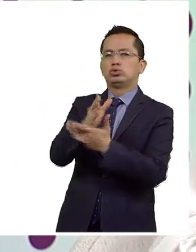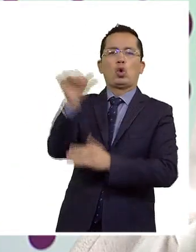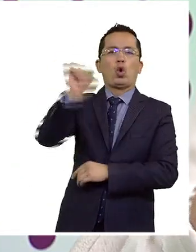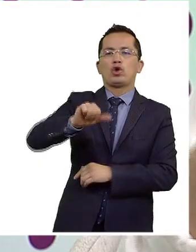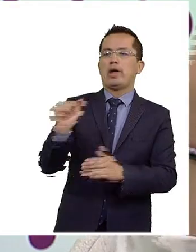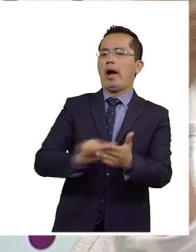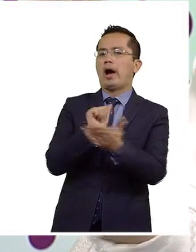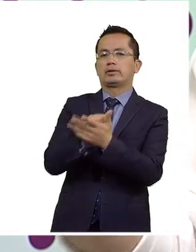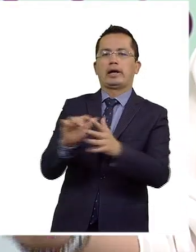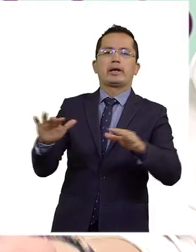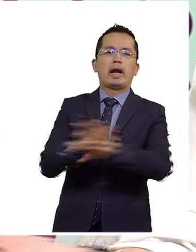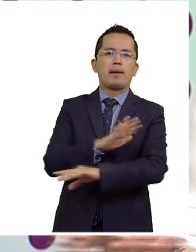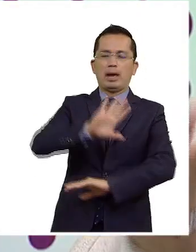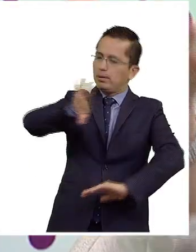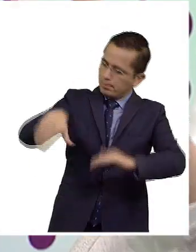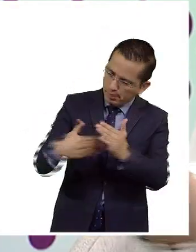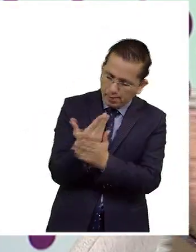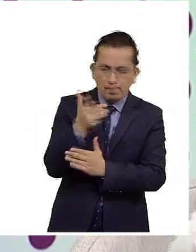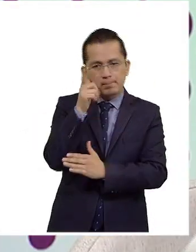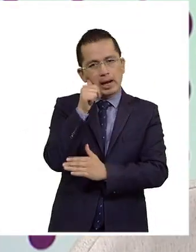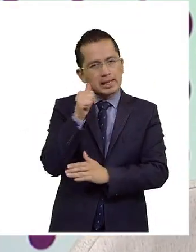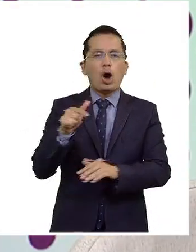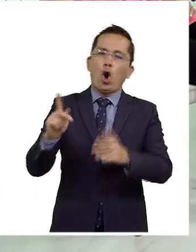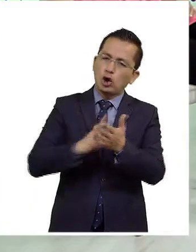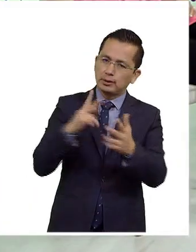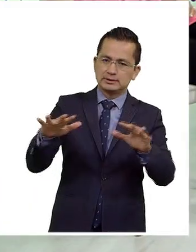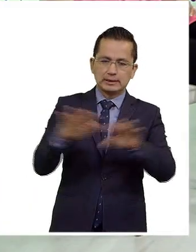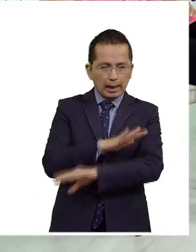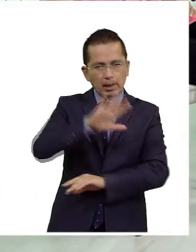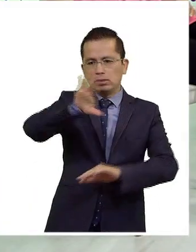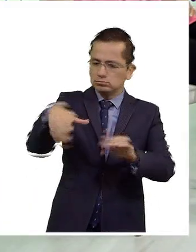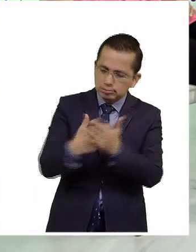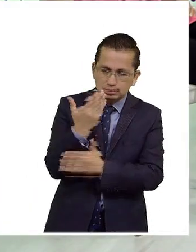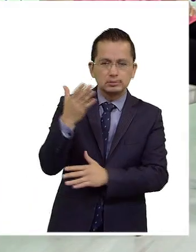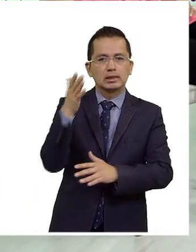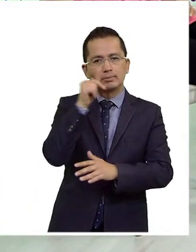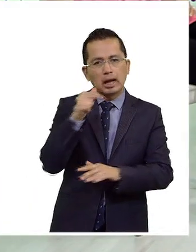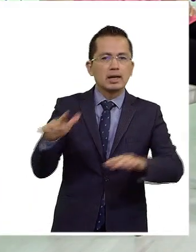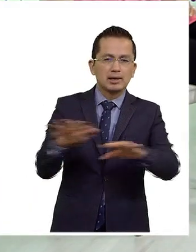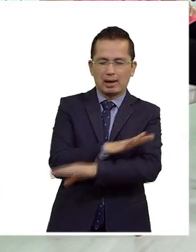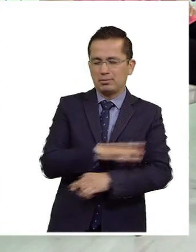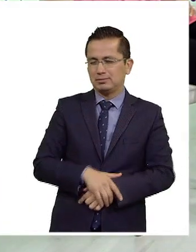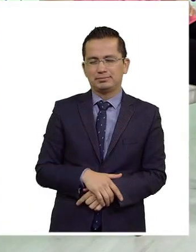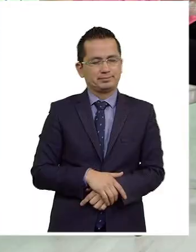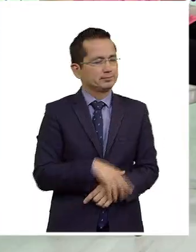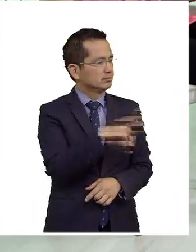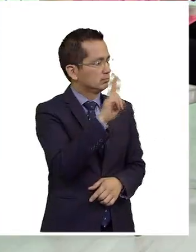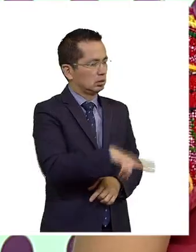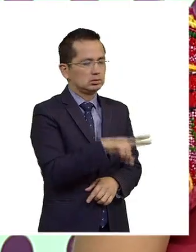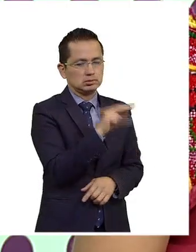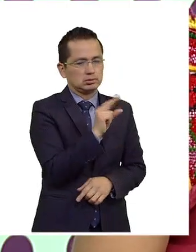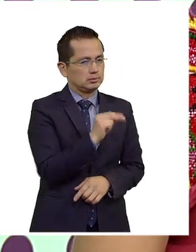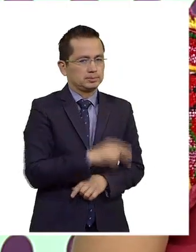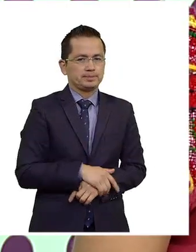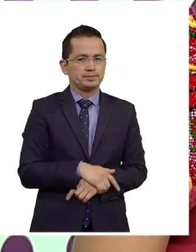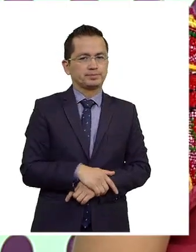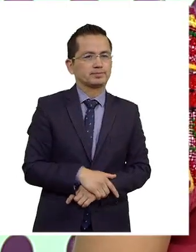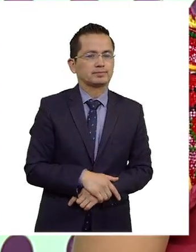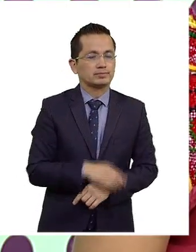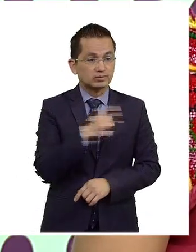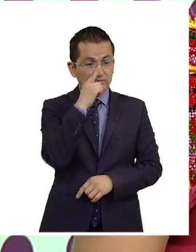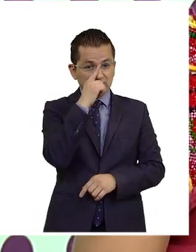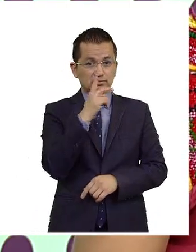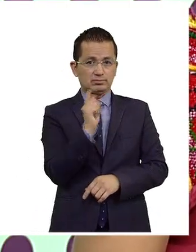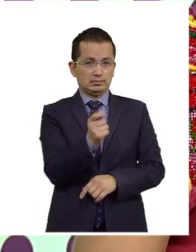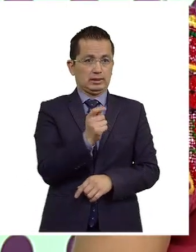vez. Híjole, yo creo que antes incendian una casa, que es decirte, siendo adolescente, decirte, tengo